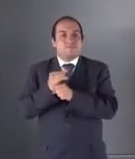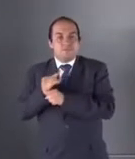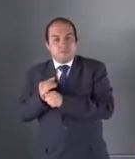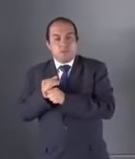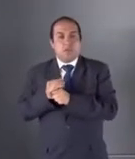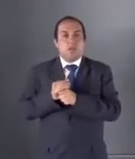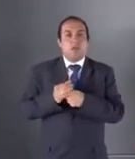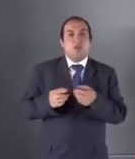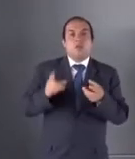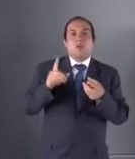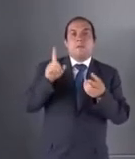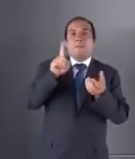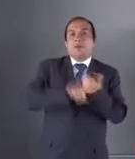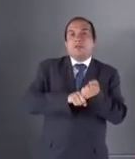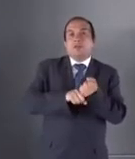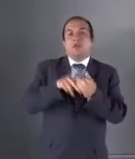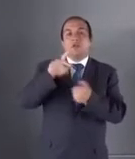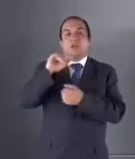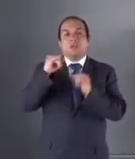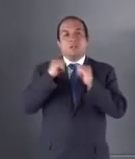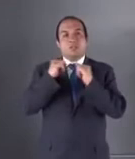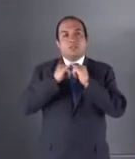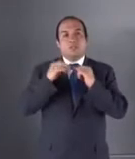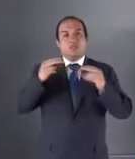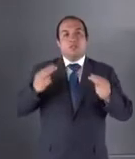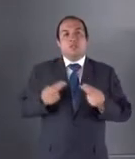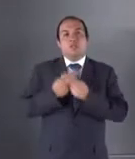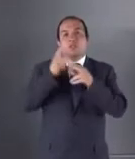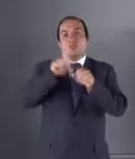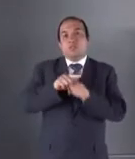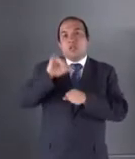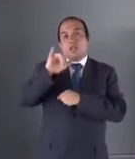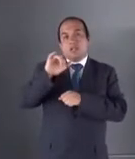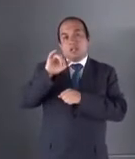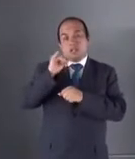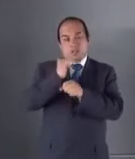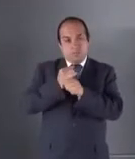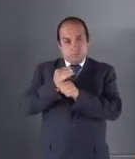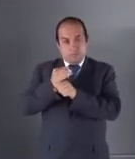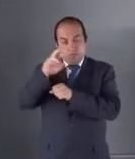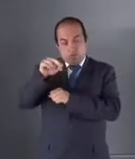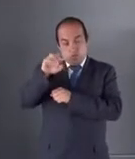Instituto Nacional de Nutrición. Como ustedes saben, uno de los protocolos que